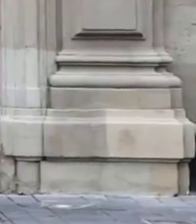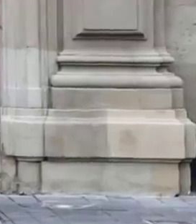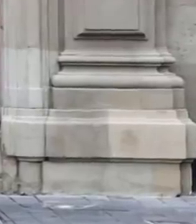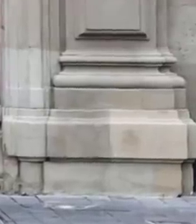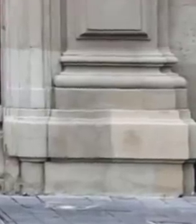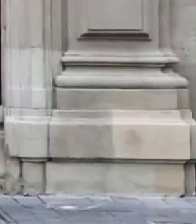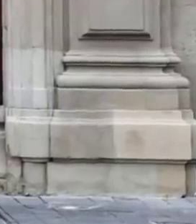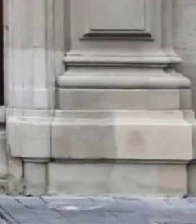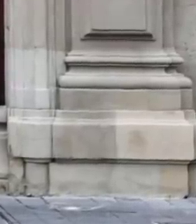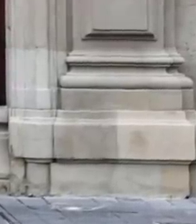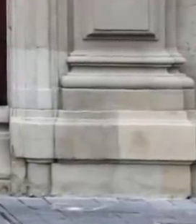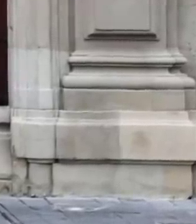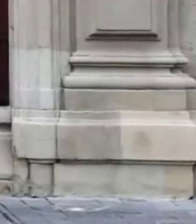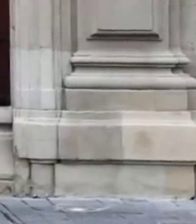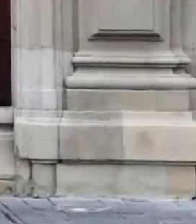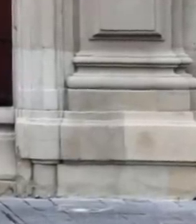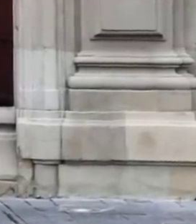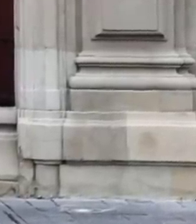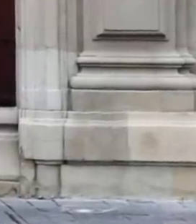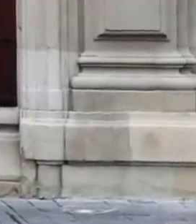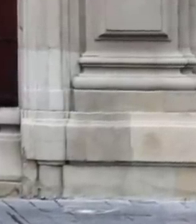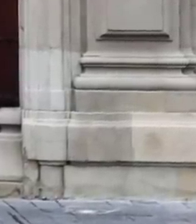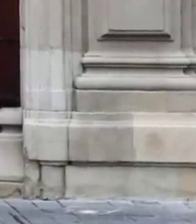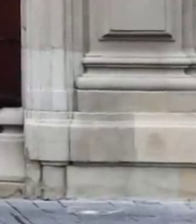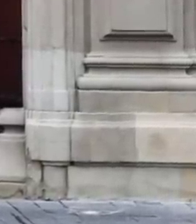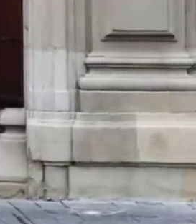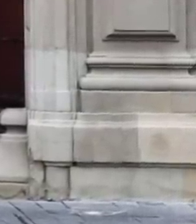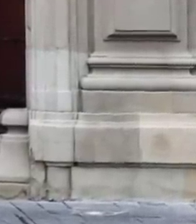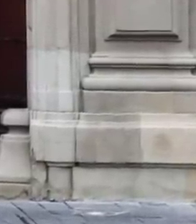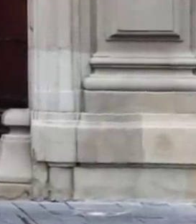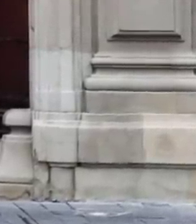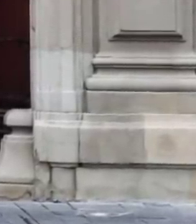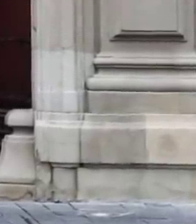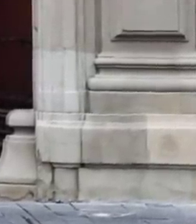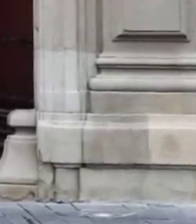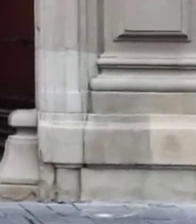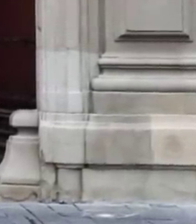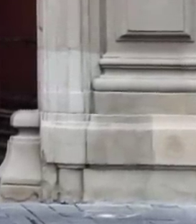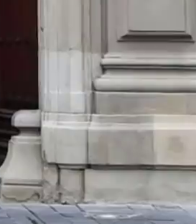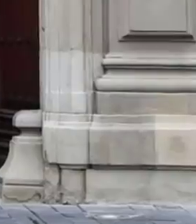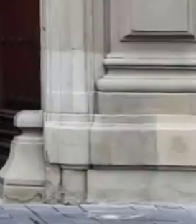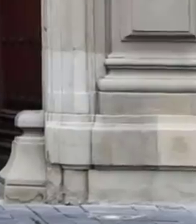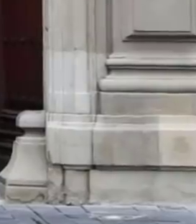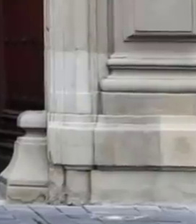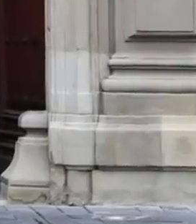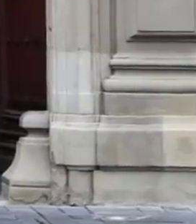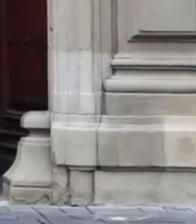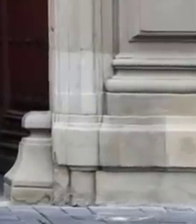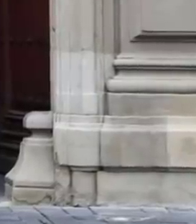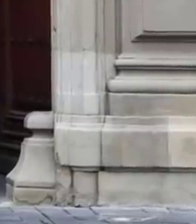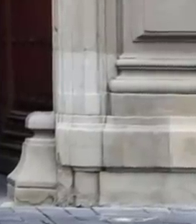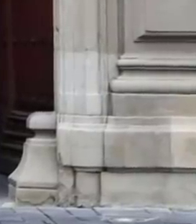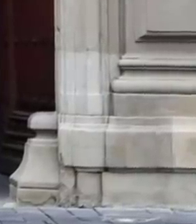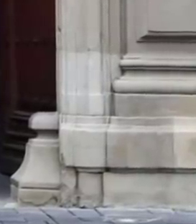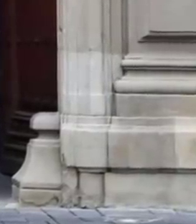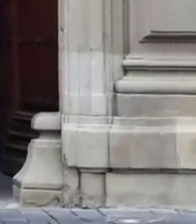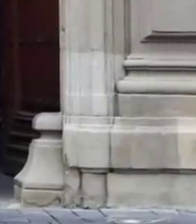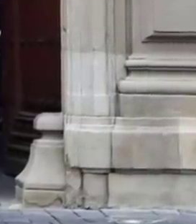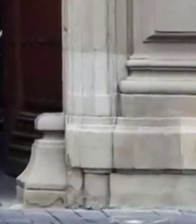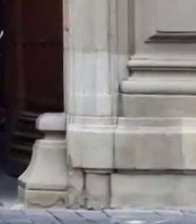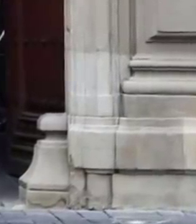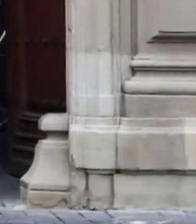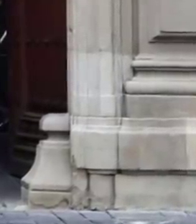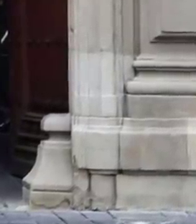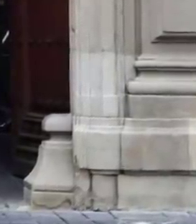Y está bueno, ¿no?, que el presidente López Obrador nuevamente aclare que este mensaje es para la gente de arriba, ¿no?